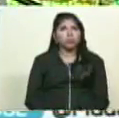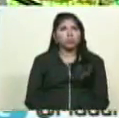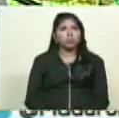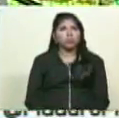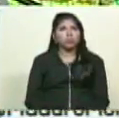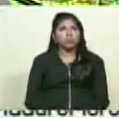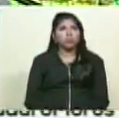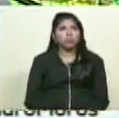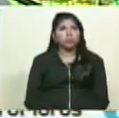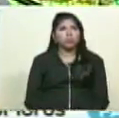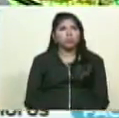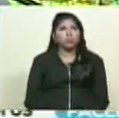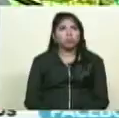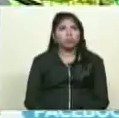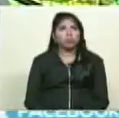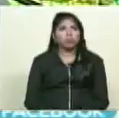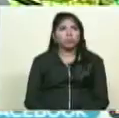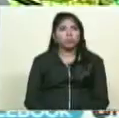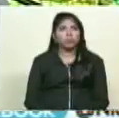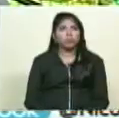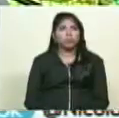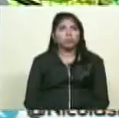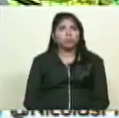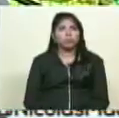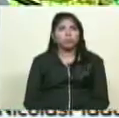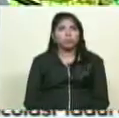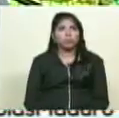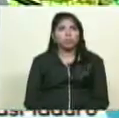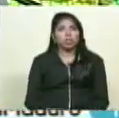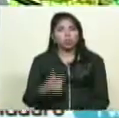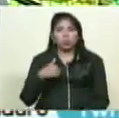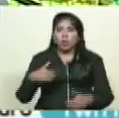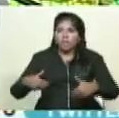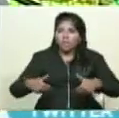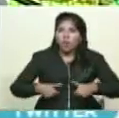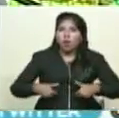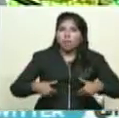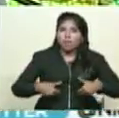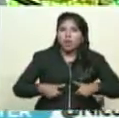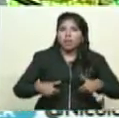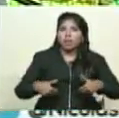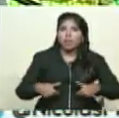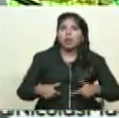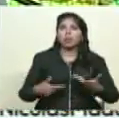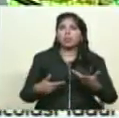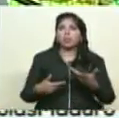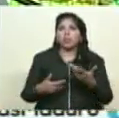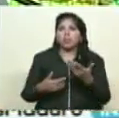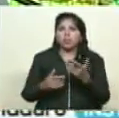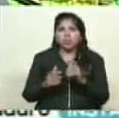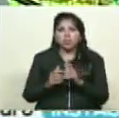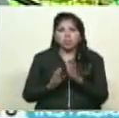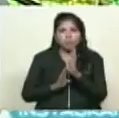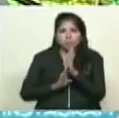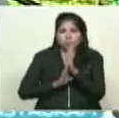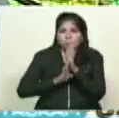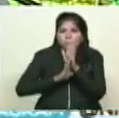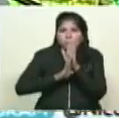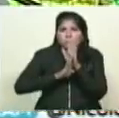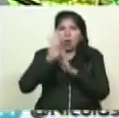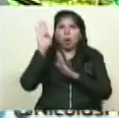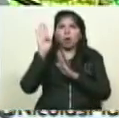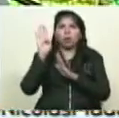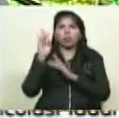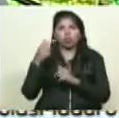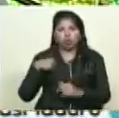voy y vamos a dedicar esfuerzos permanentes y crecientes, y soy el